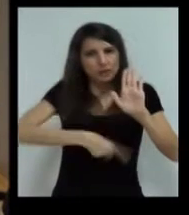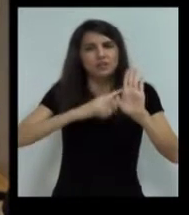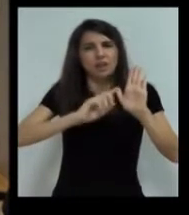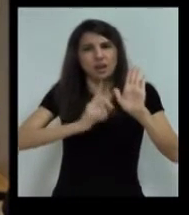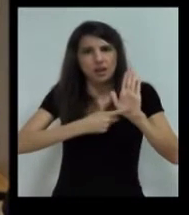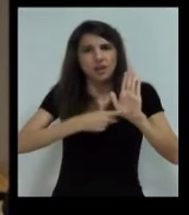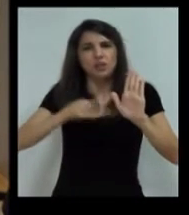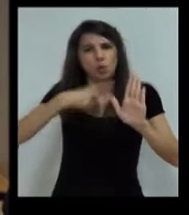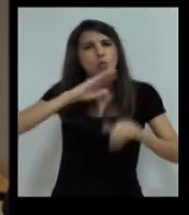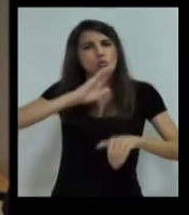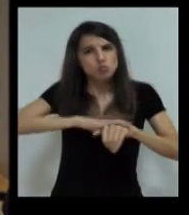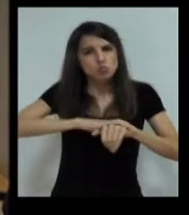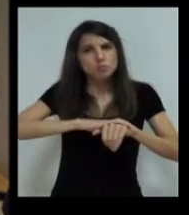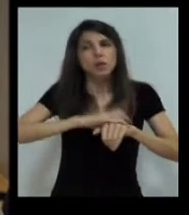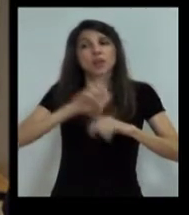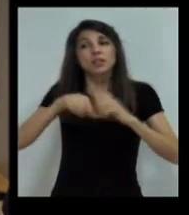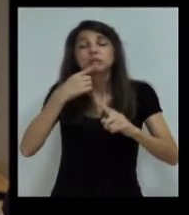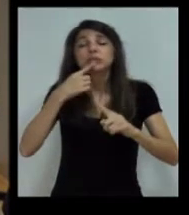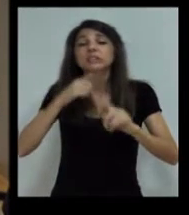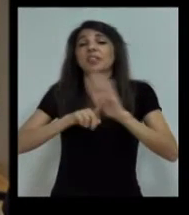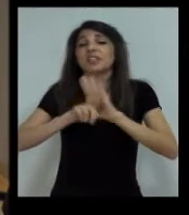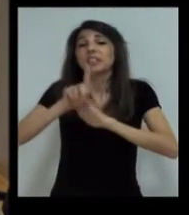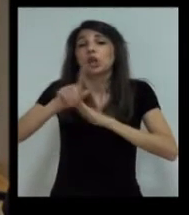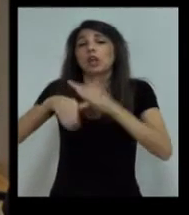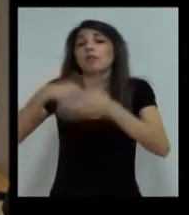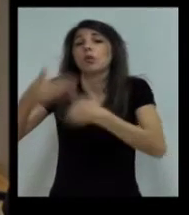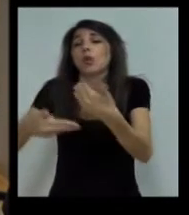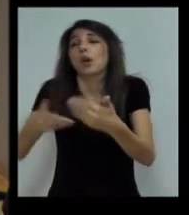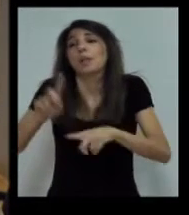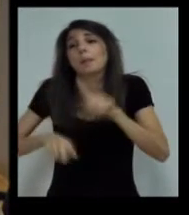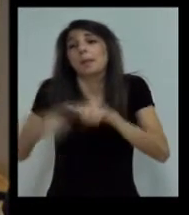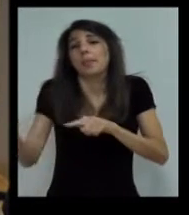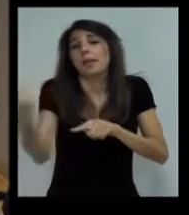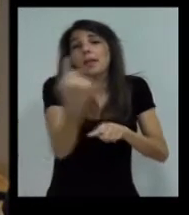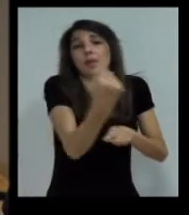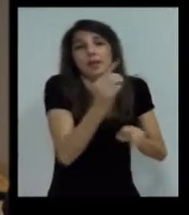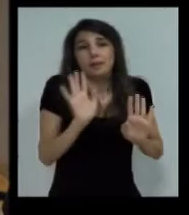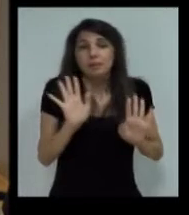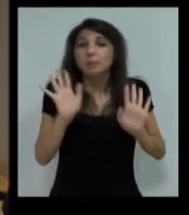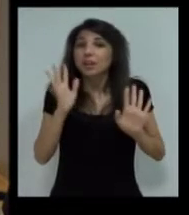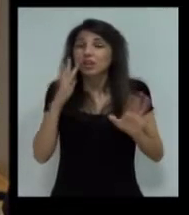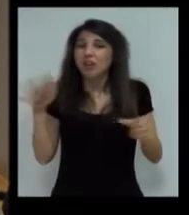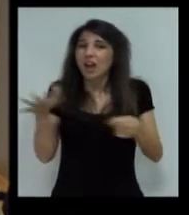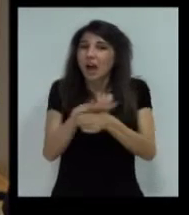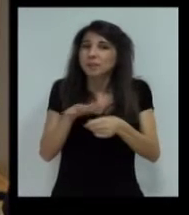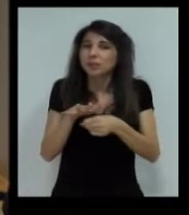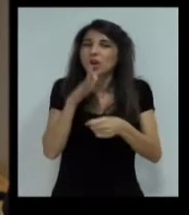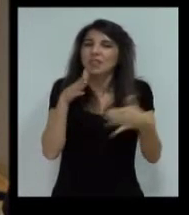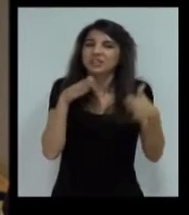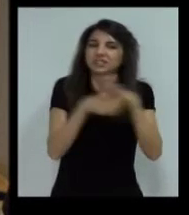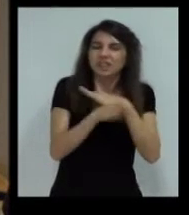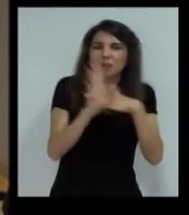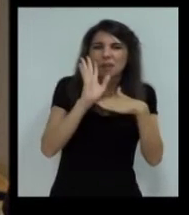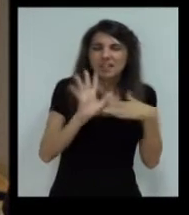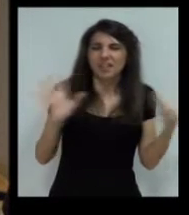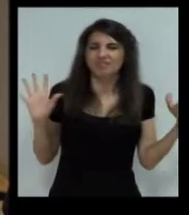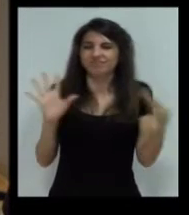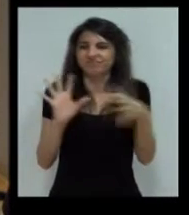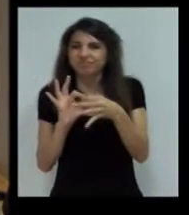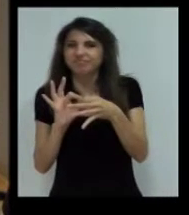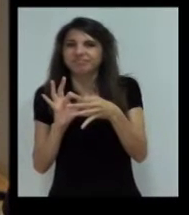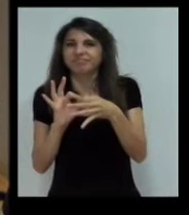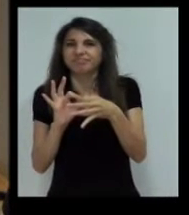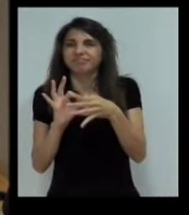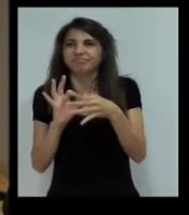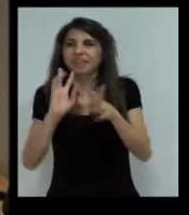y luego que se desarrolle y que evolucione lo que quiera como se quiera, ¿no? El ámbito de accesibilidad no parece que va en el ámbito del reciclaje,